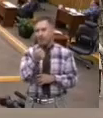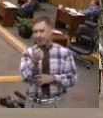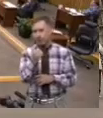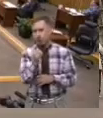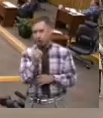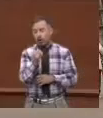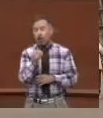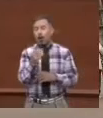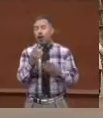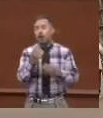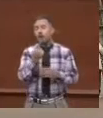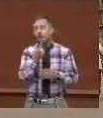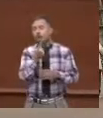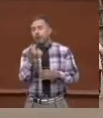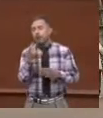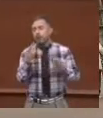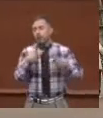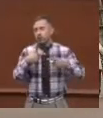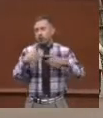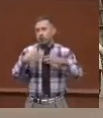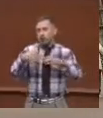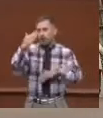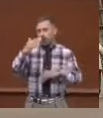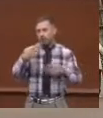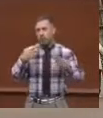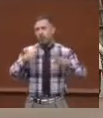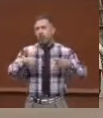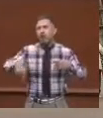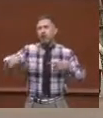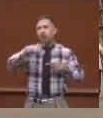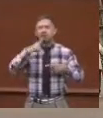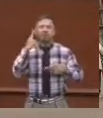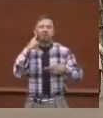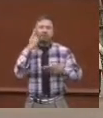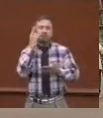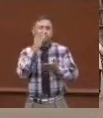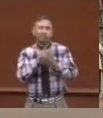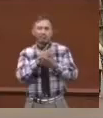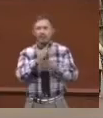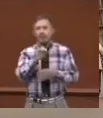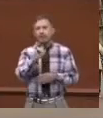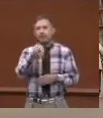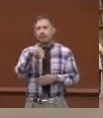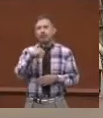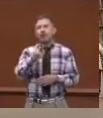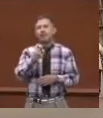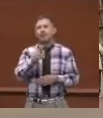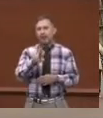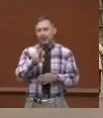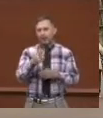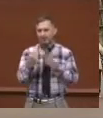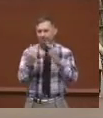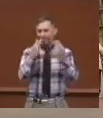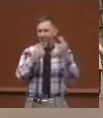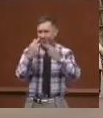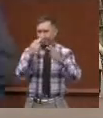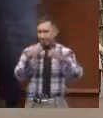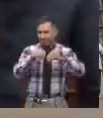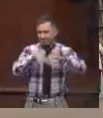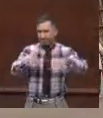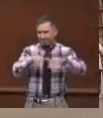personas conocidas coloquialmente como influencers, por medio de sus cuentas en redes sociales,